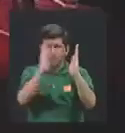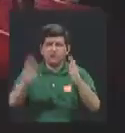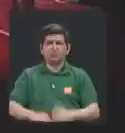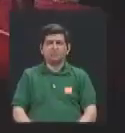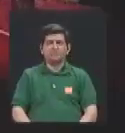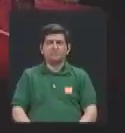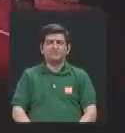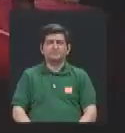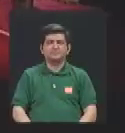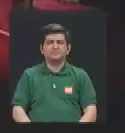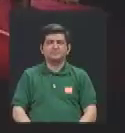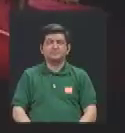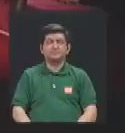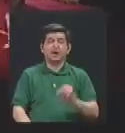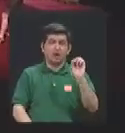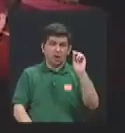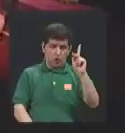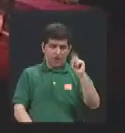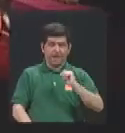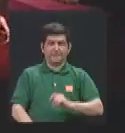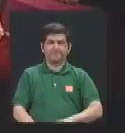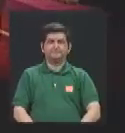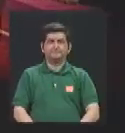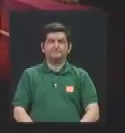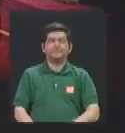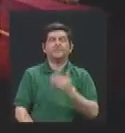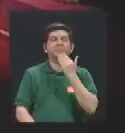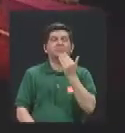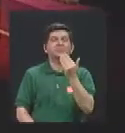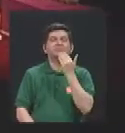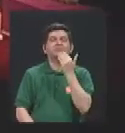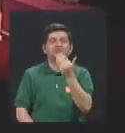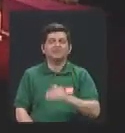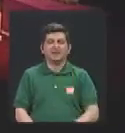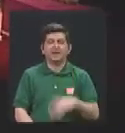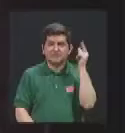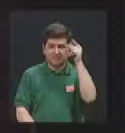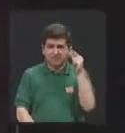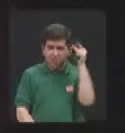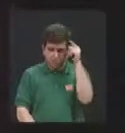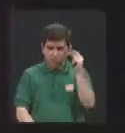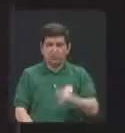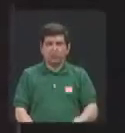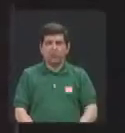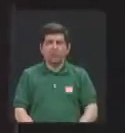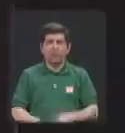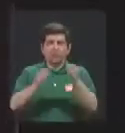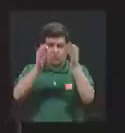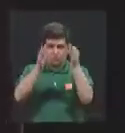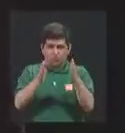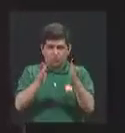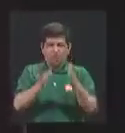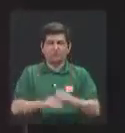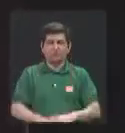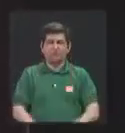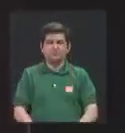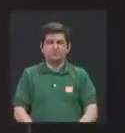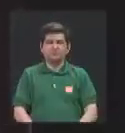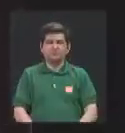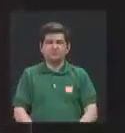Lunes de Cinemateca. Muchas felicidades. Ok, bueno, muchas gracias, por supuesto que al